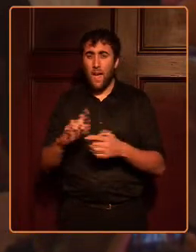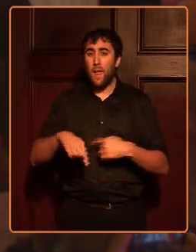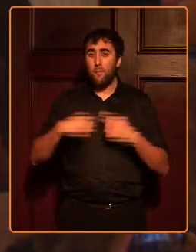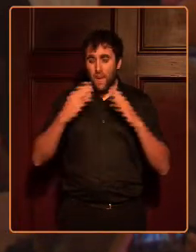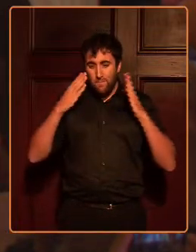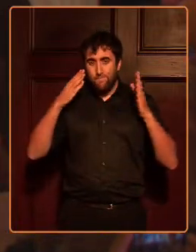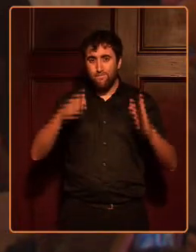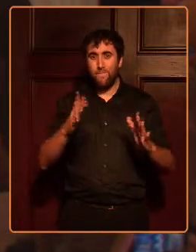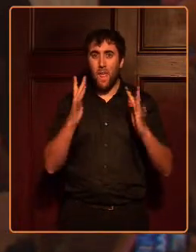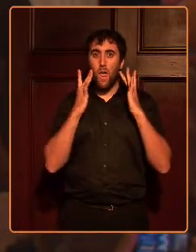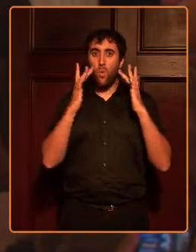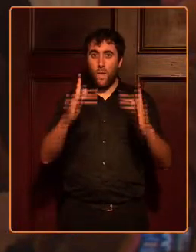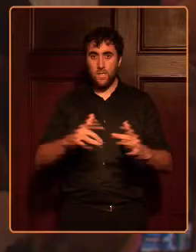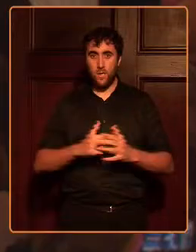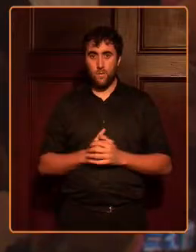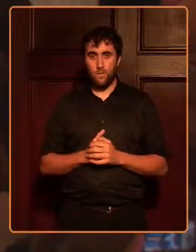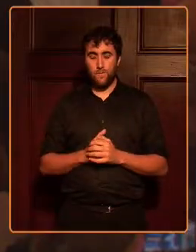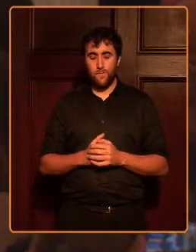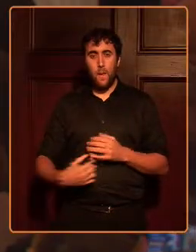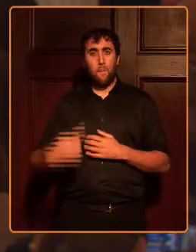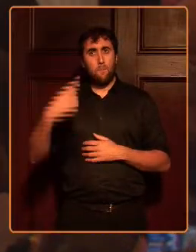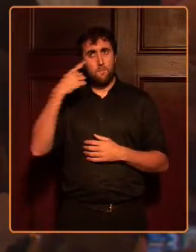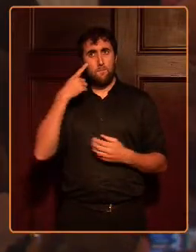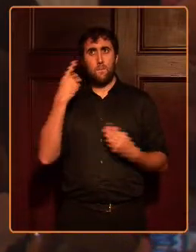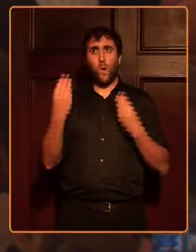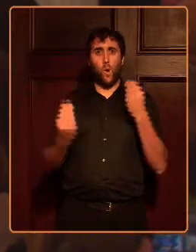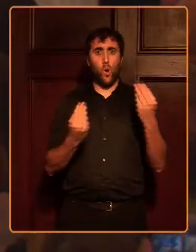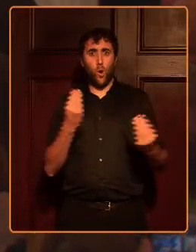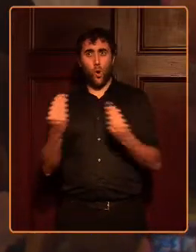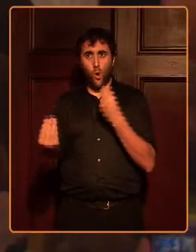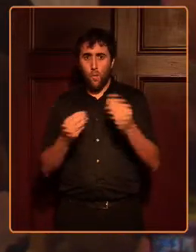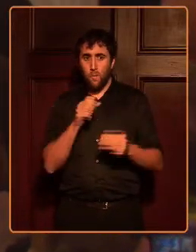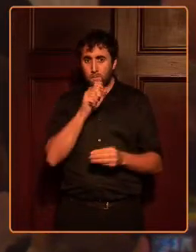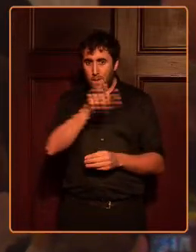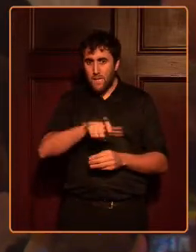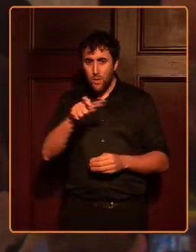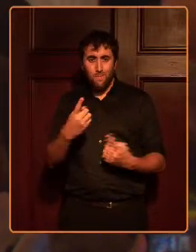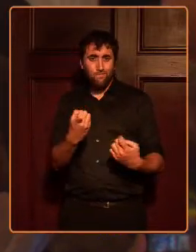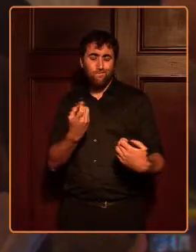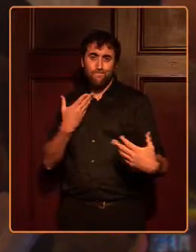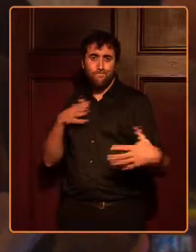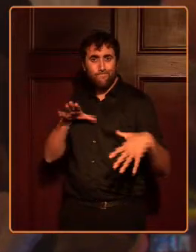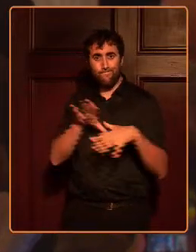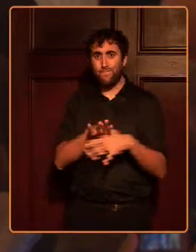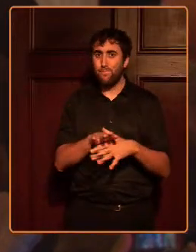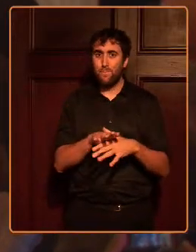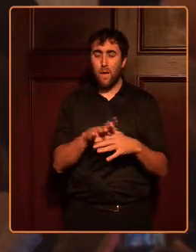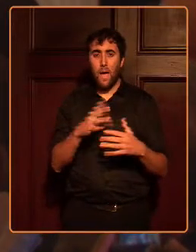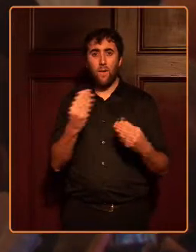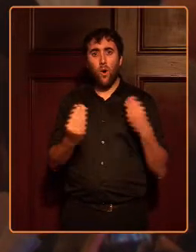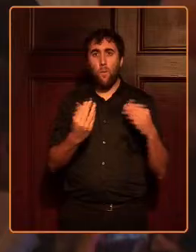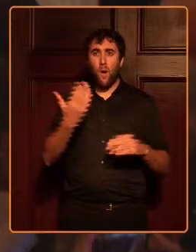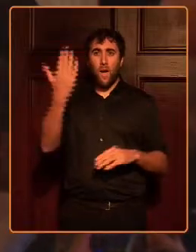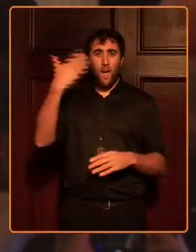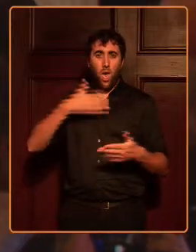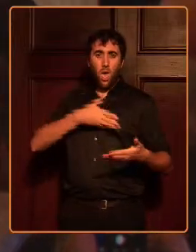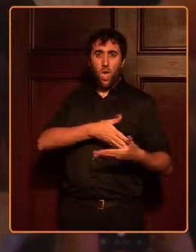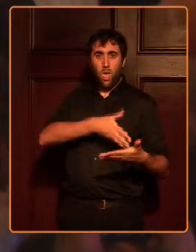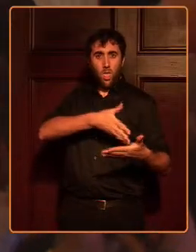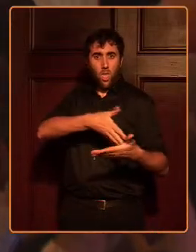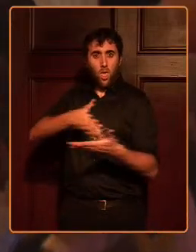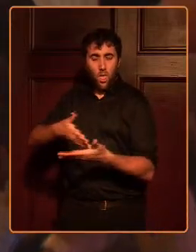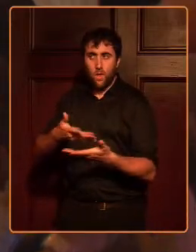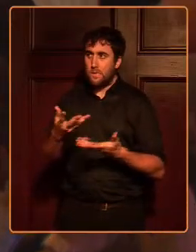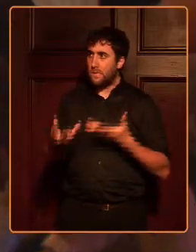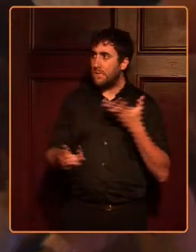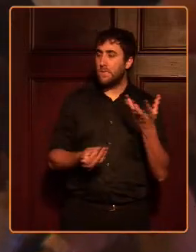educación, pensando soluciones que fueran a medida de nuestro país, a los problemas que teníamos nosotros y a las características